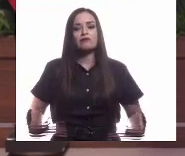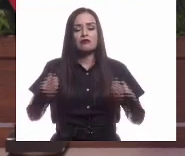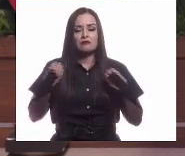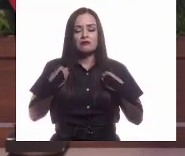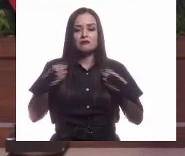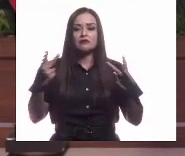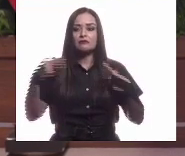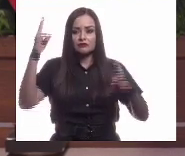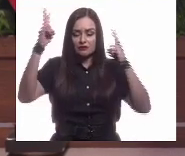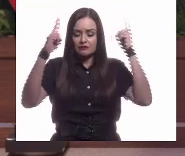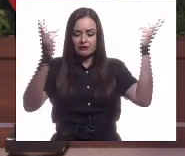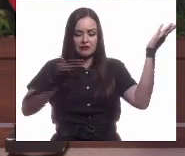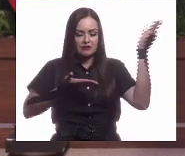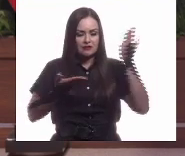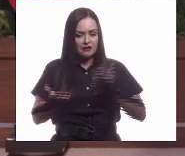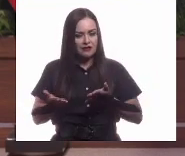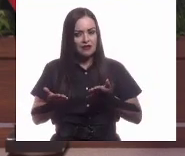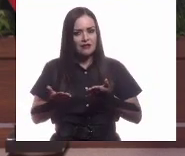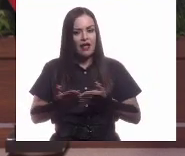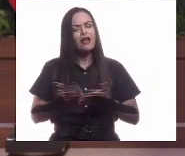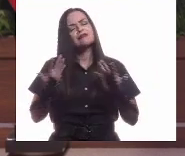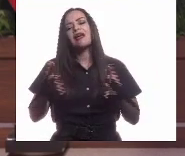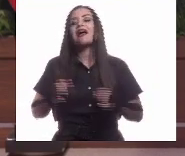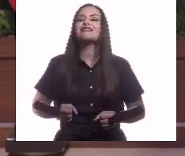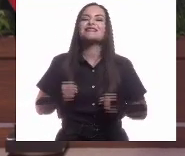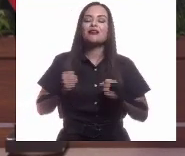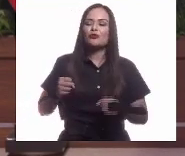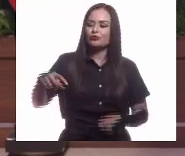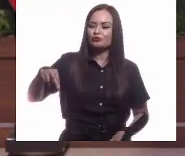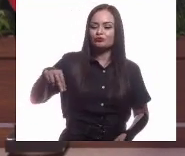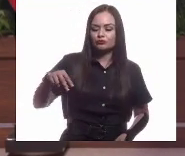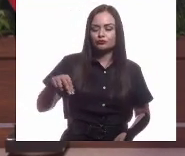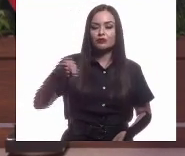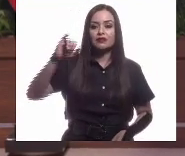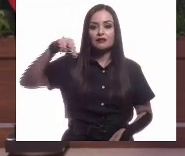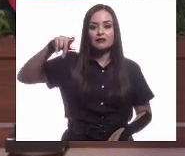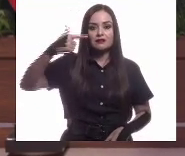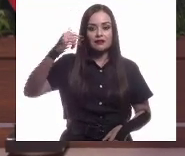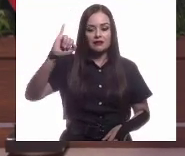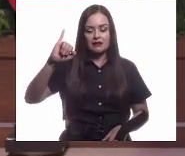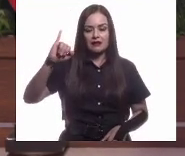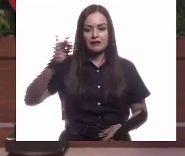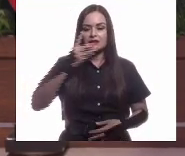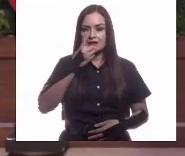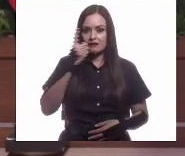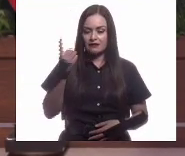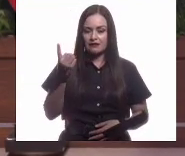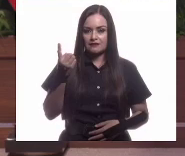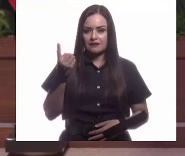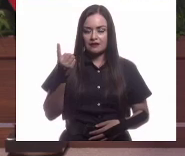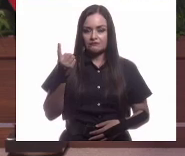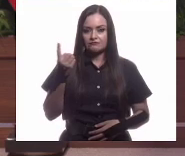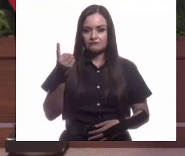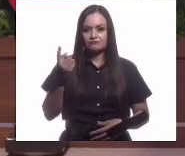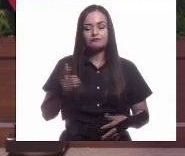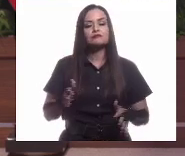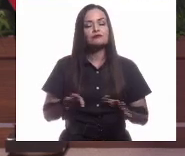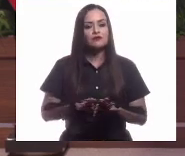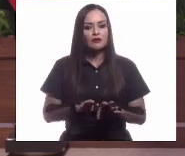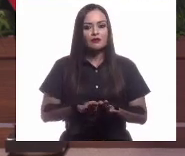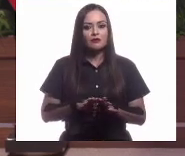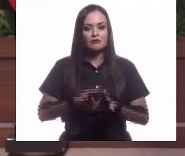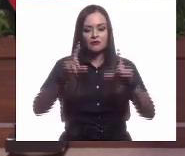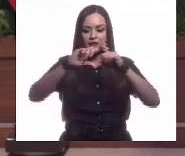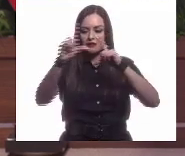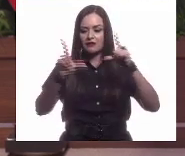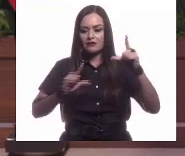visitan, nos sentimos hoy más seguros. De acuerdo a la INEGI, en percepción de seguridad, ocupamos ya el